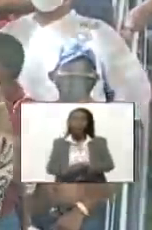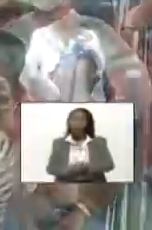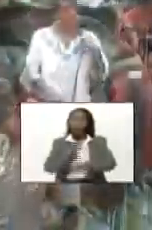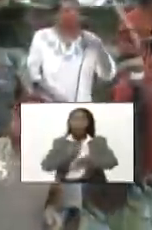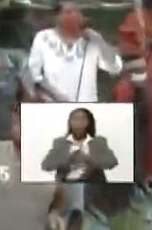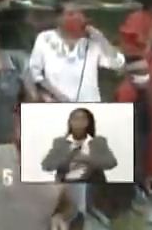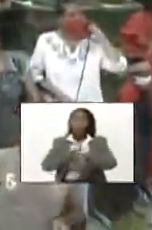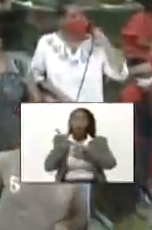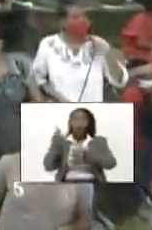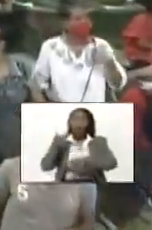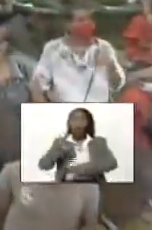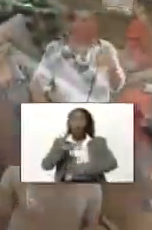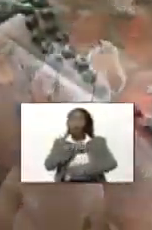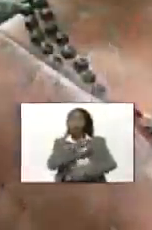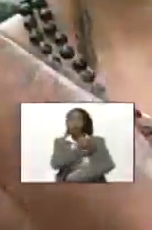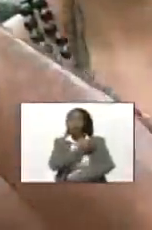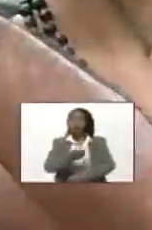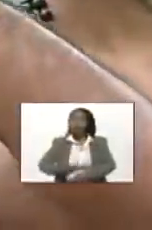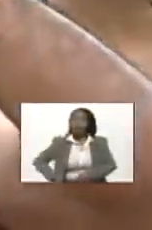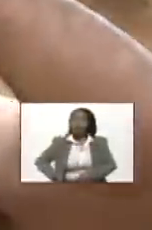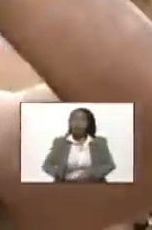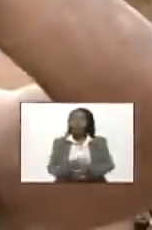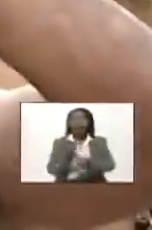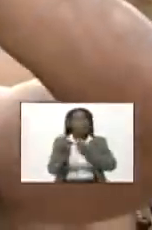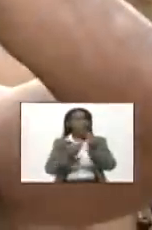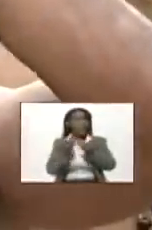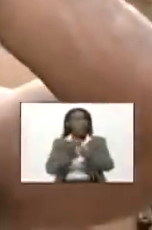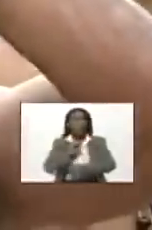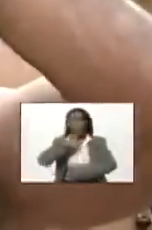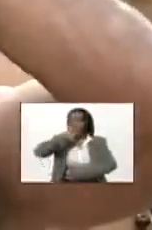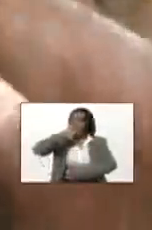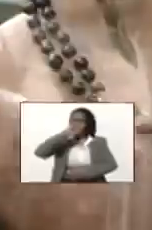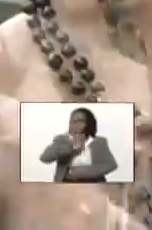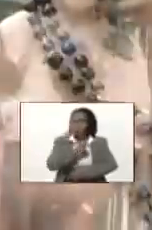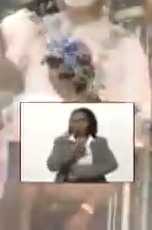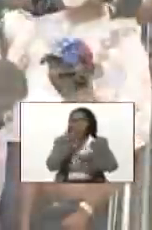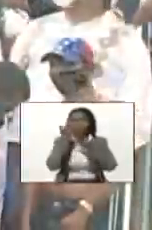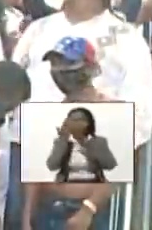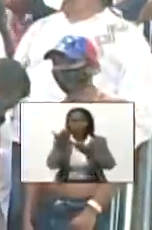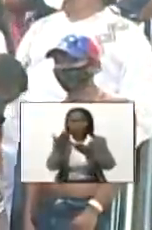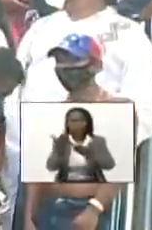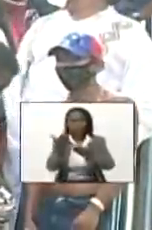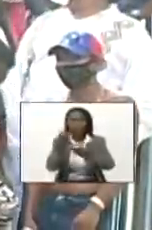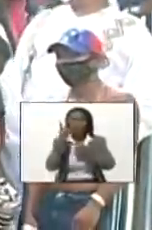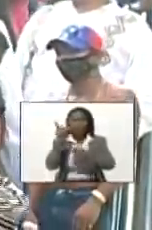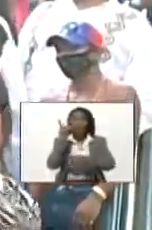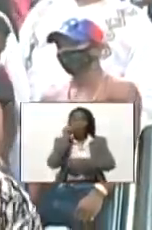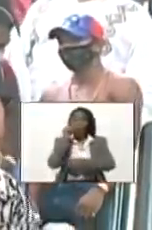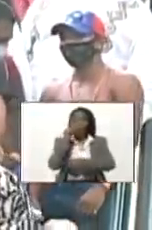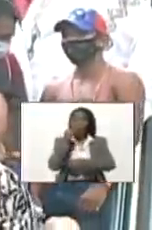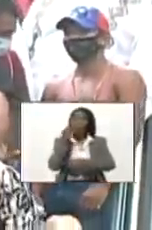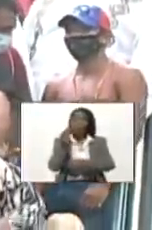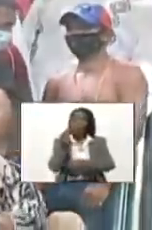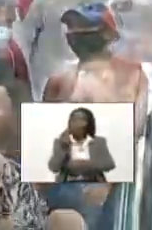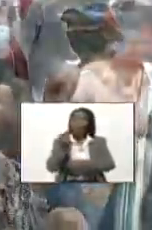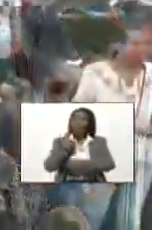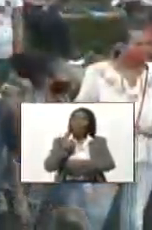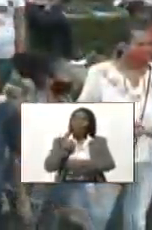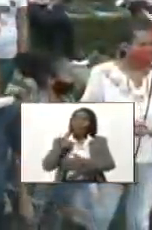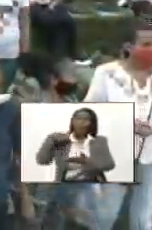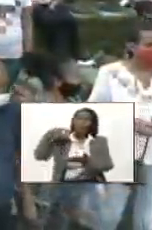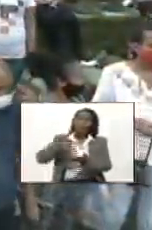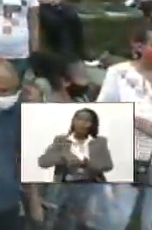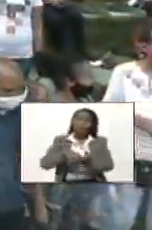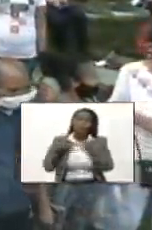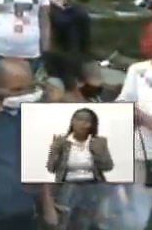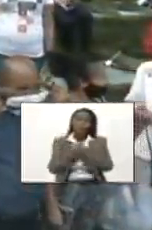por eso nosotros, presidente, cómo lo amamos a usted. Ese hombre dijo, yo estoy restiado